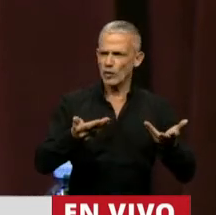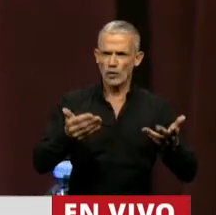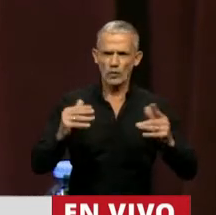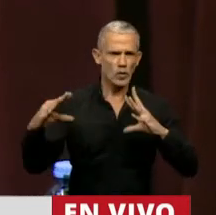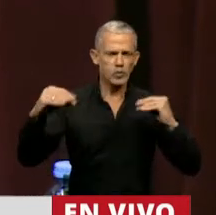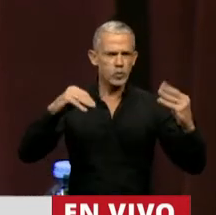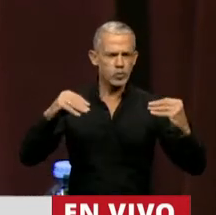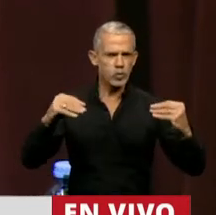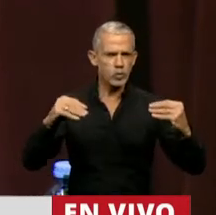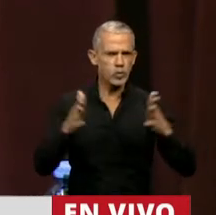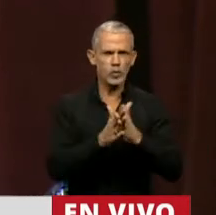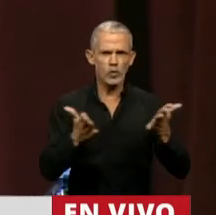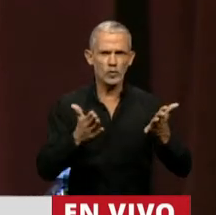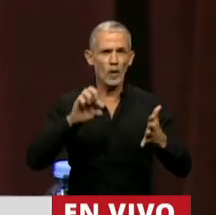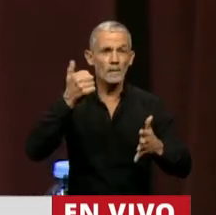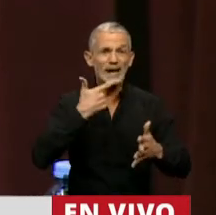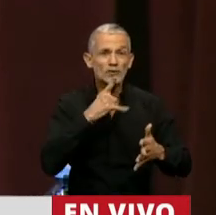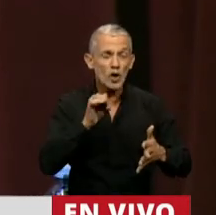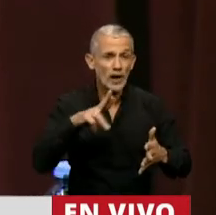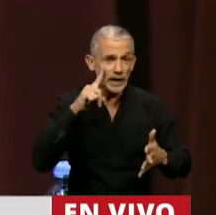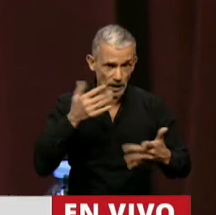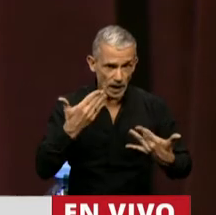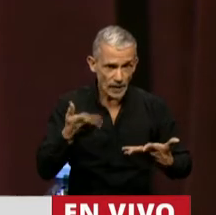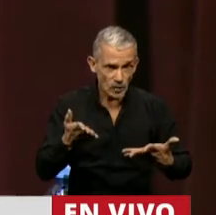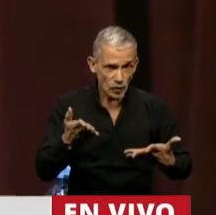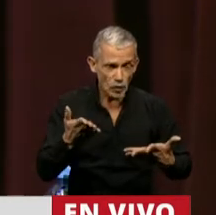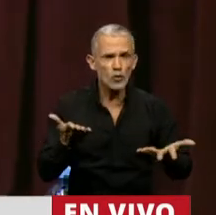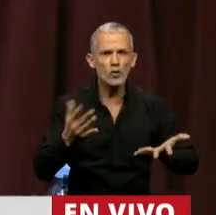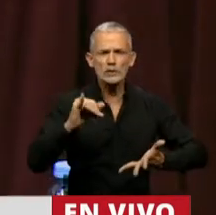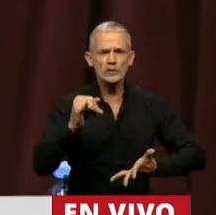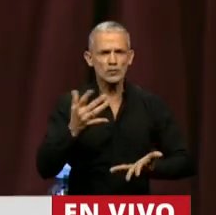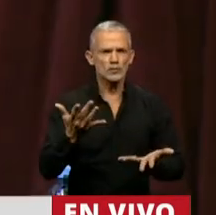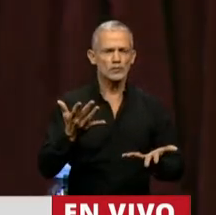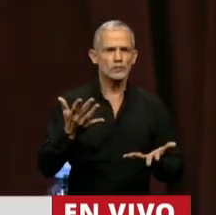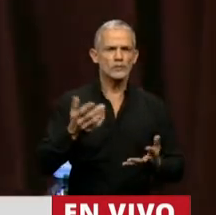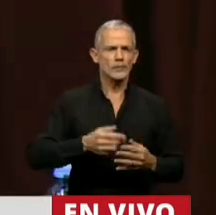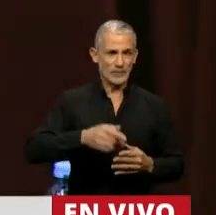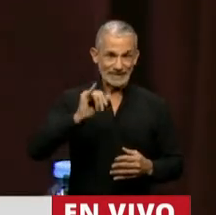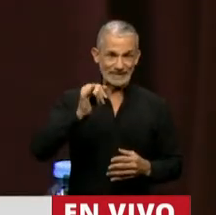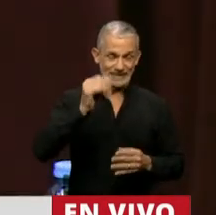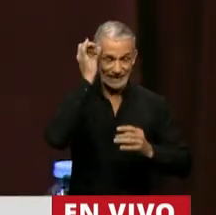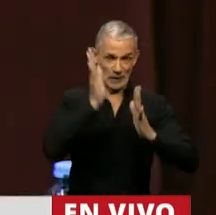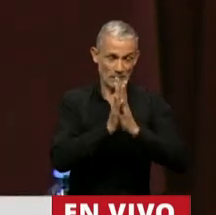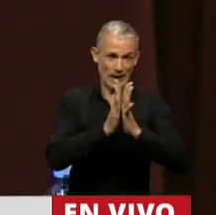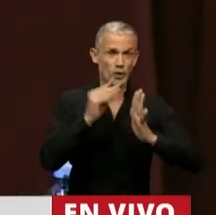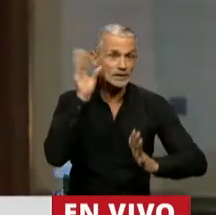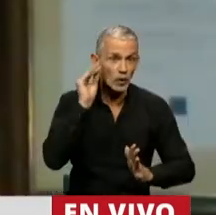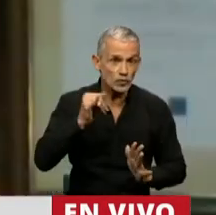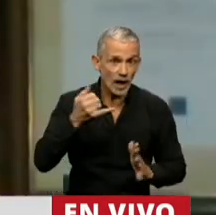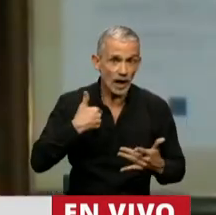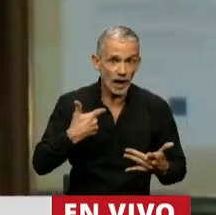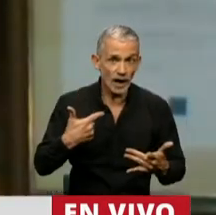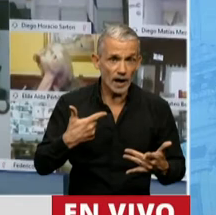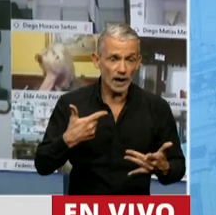la... Está sí. En uso de la palabra. Sí, sí, no se me escucha.